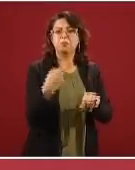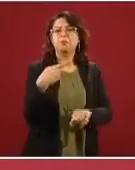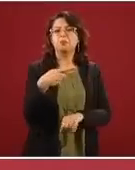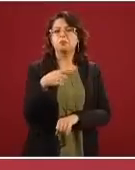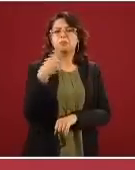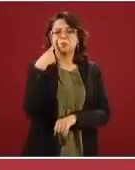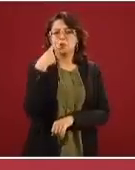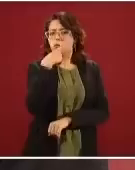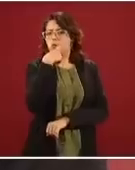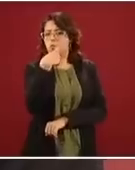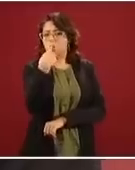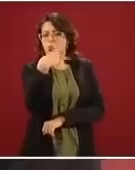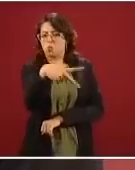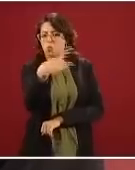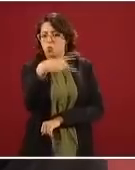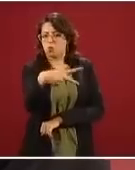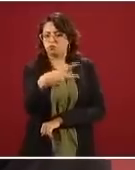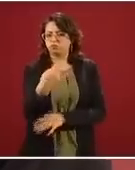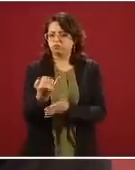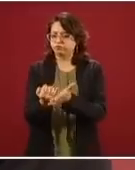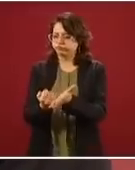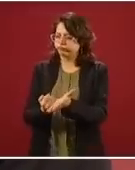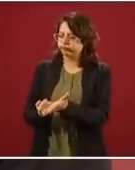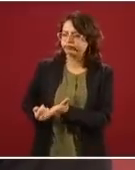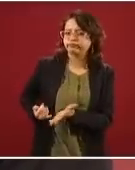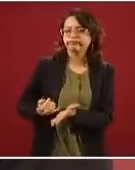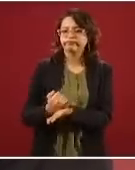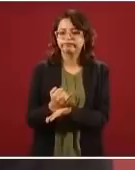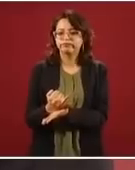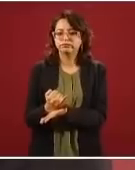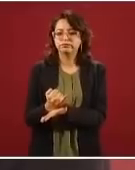decida de manera independiente